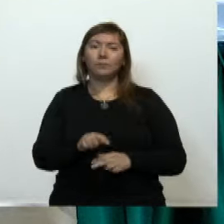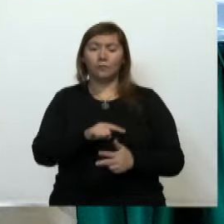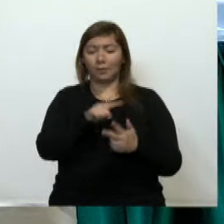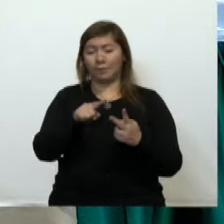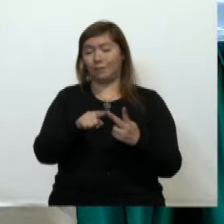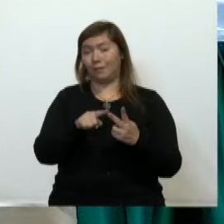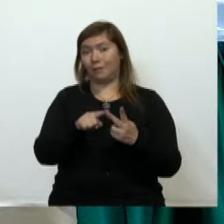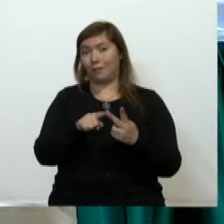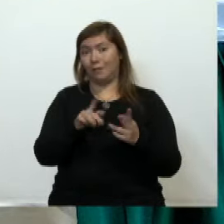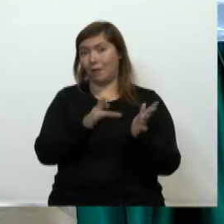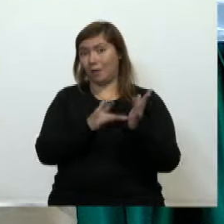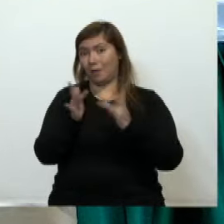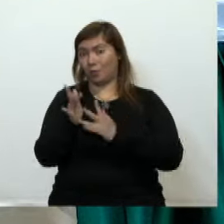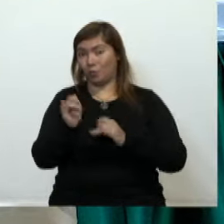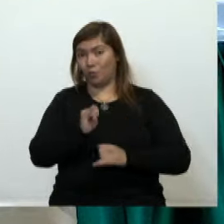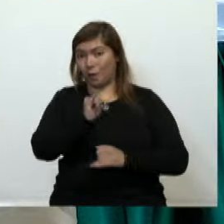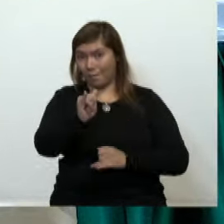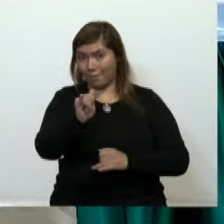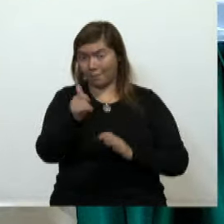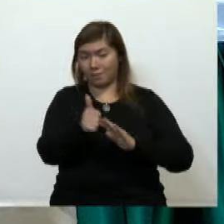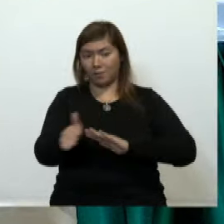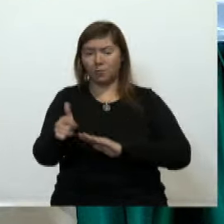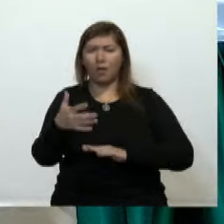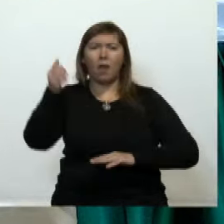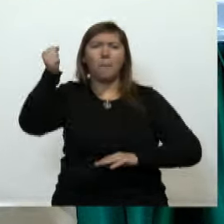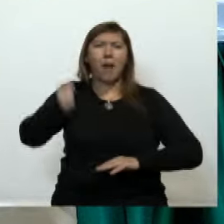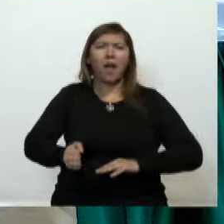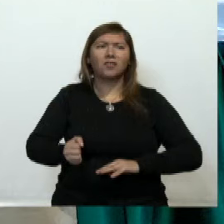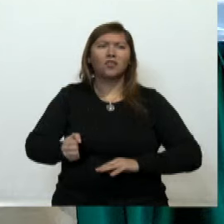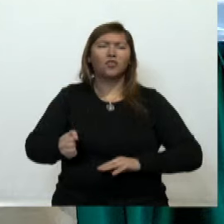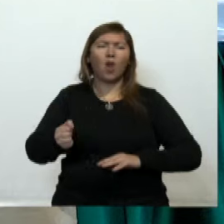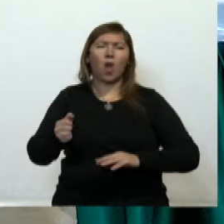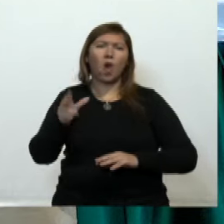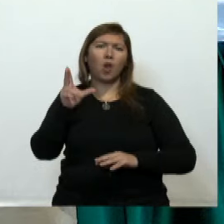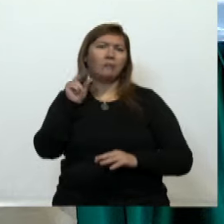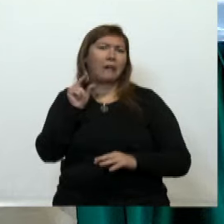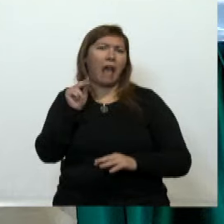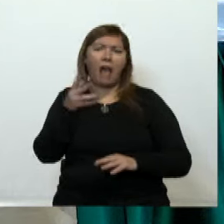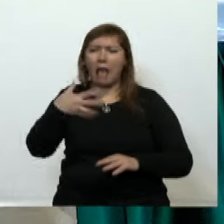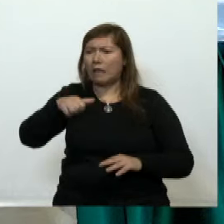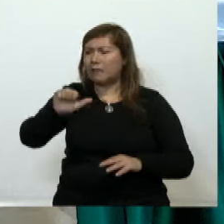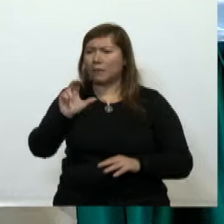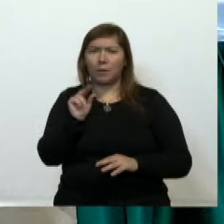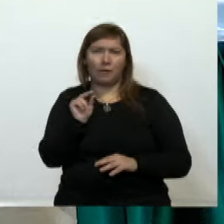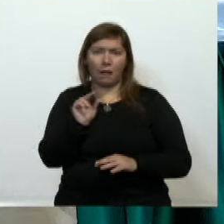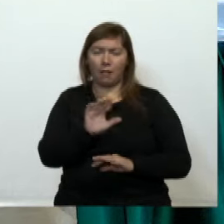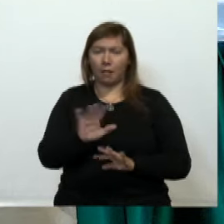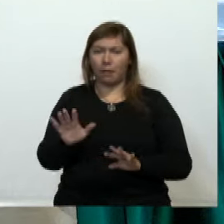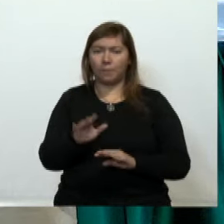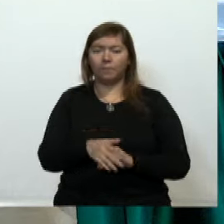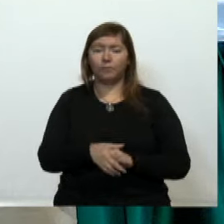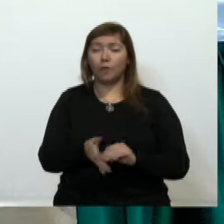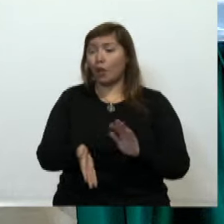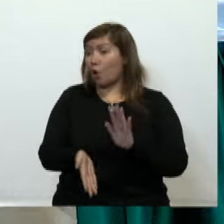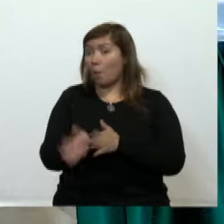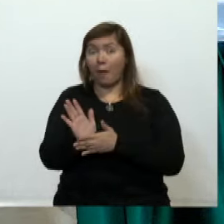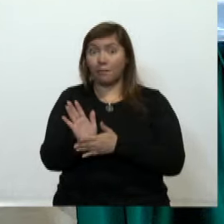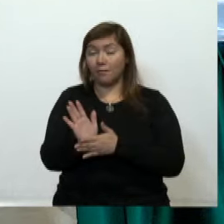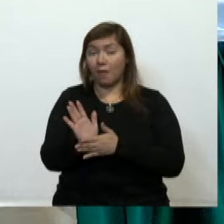dice a los discípulos que no lleven bastón, que no lleven alforja. En realidad, Jesús los envía a los discípulos